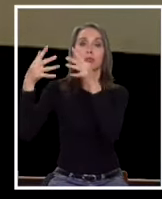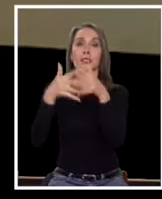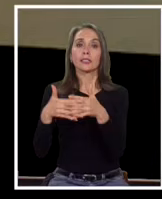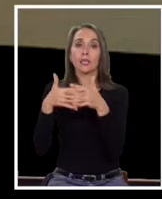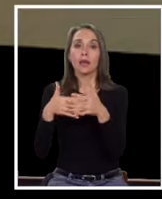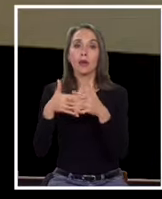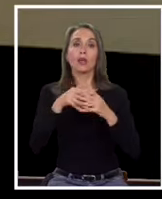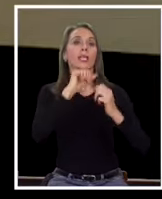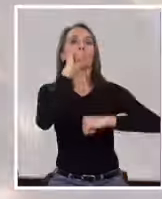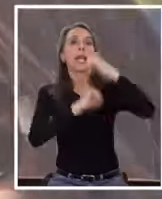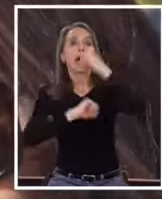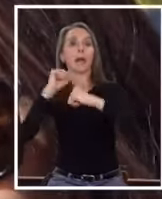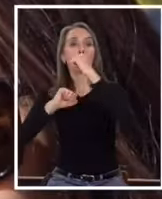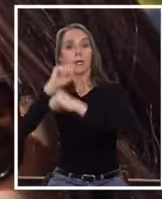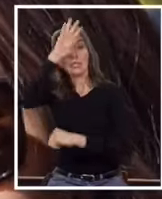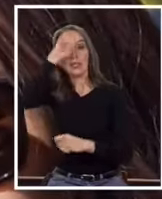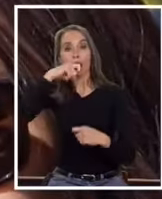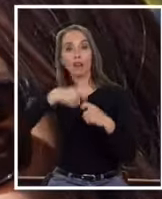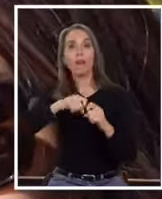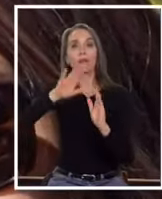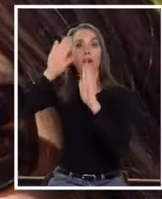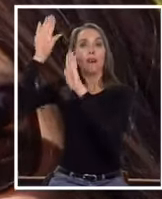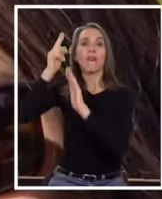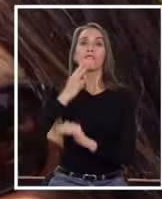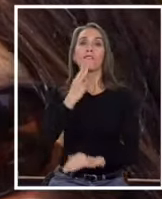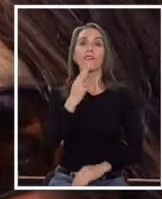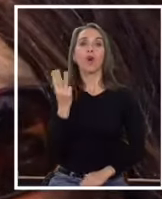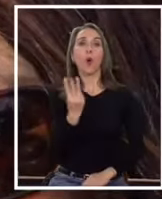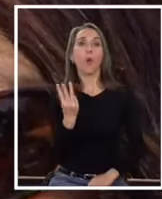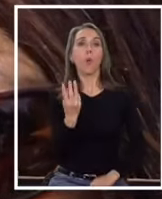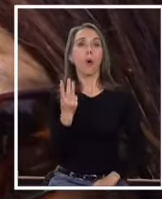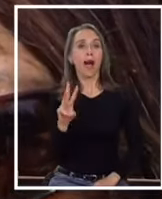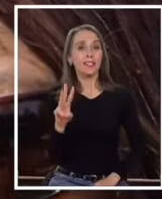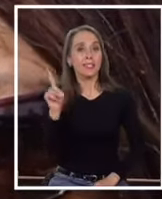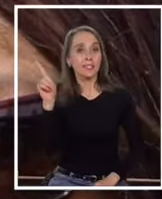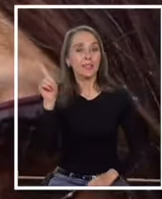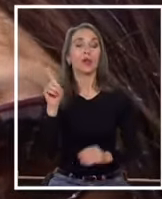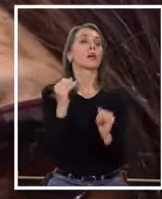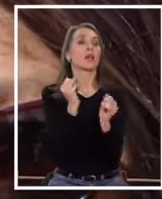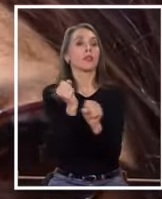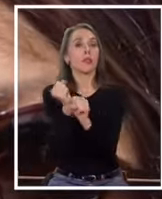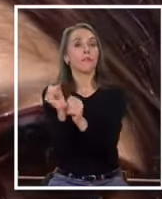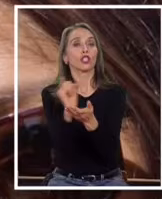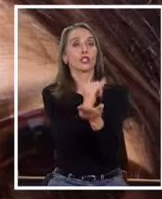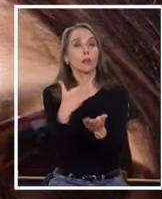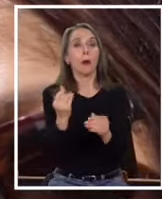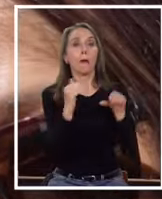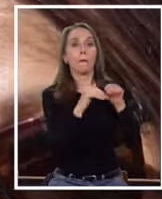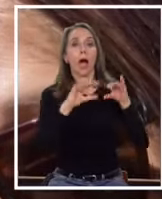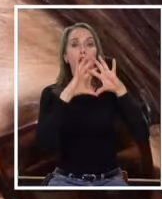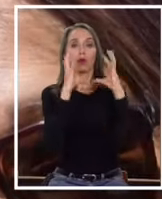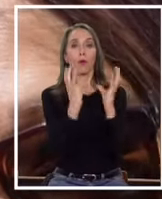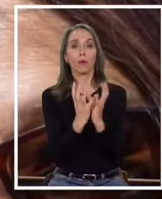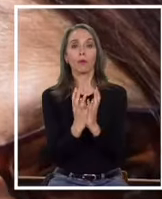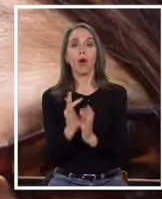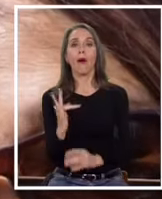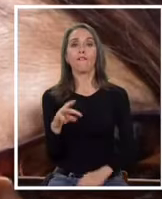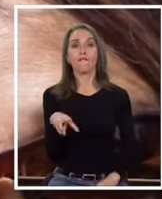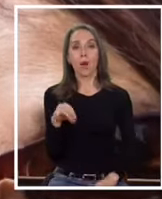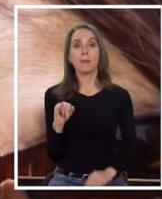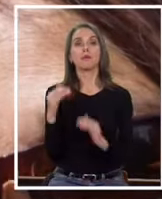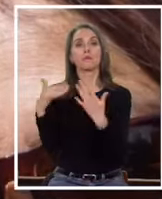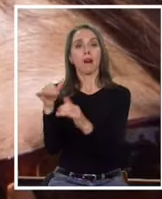con las compañías. Se radicó en Washington, donde trabajó en importantes organismos como el Banco Mundial y el Fondo